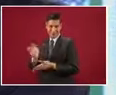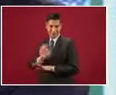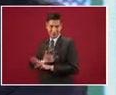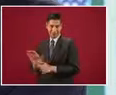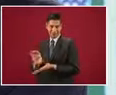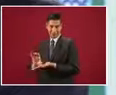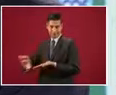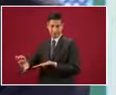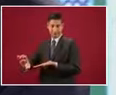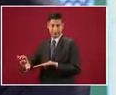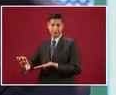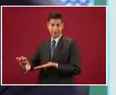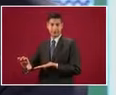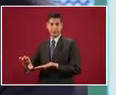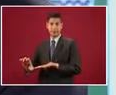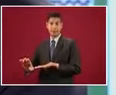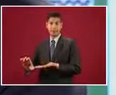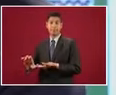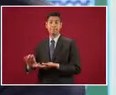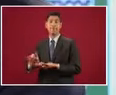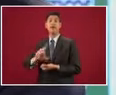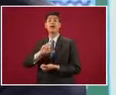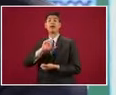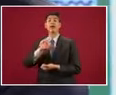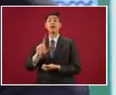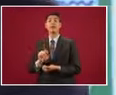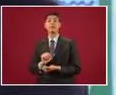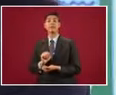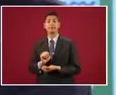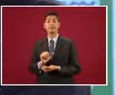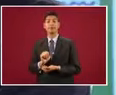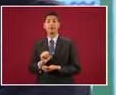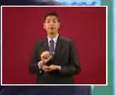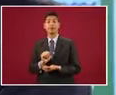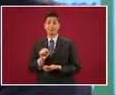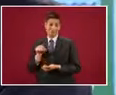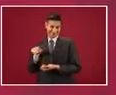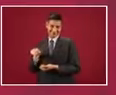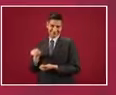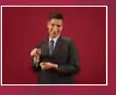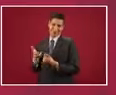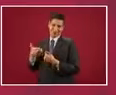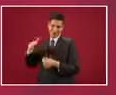Lo que se obtenga de la rifa es para los hospitales